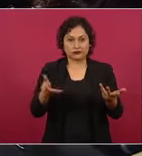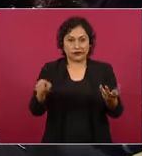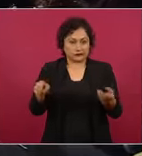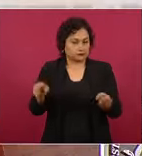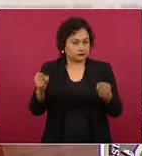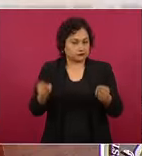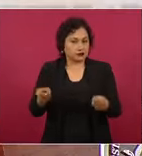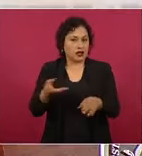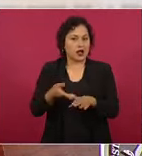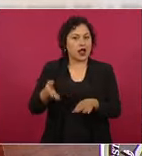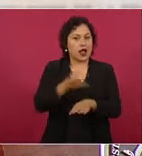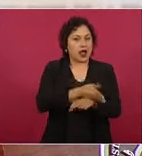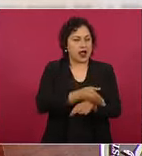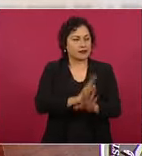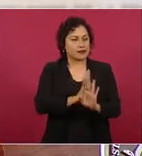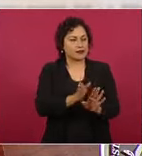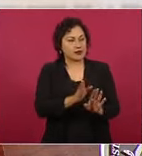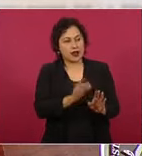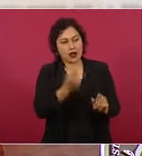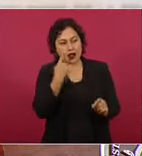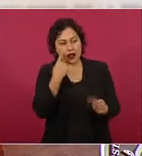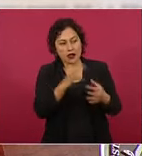ya habían cambiado de parecer.